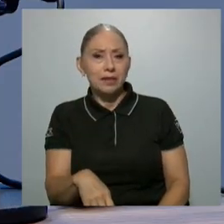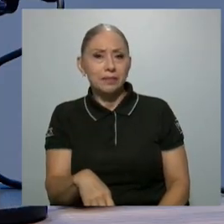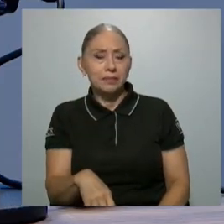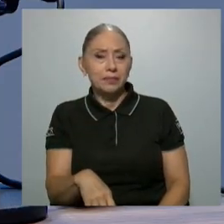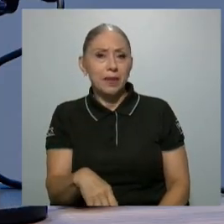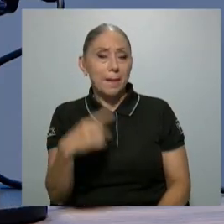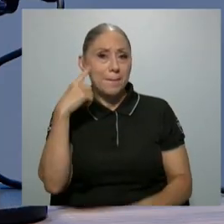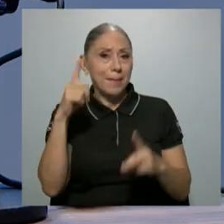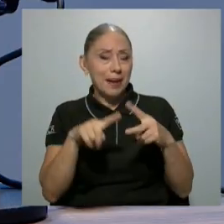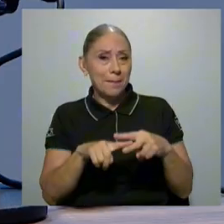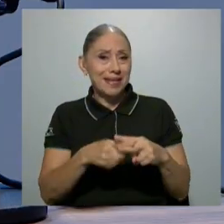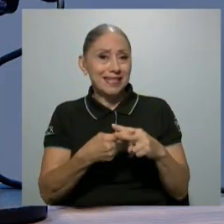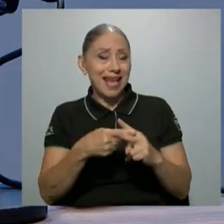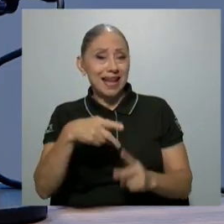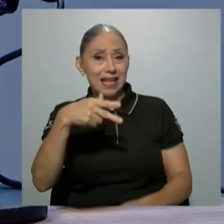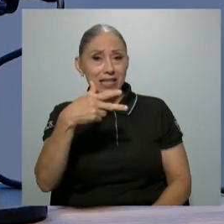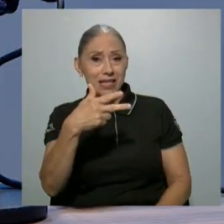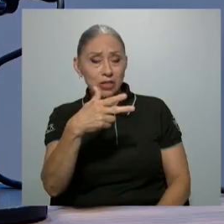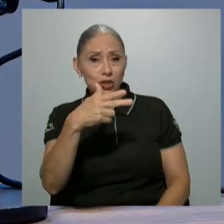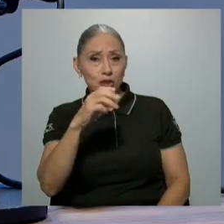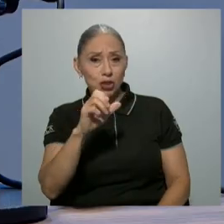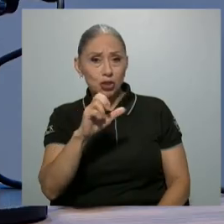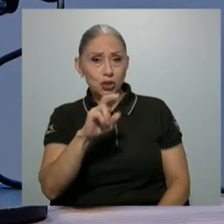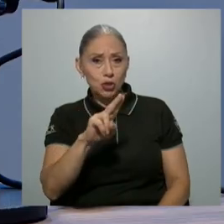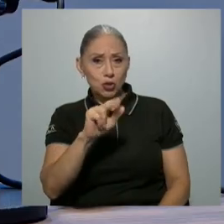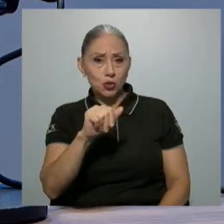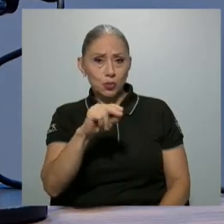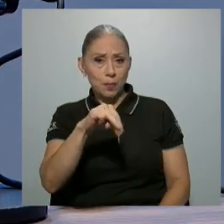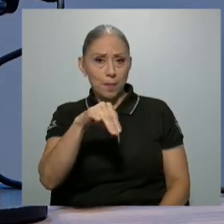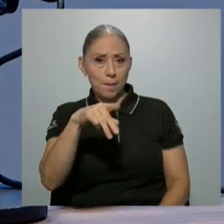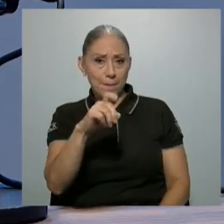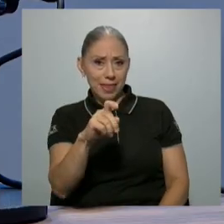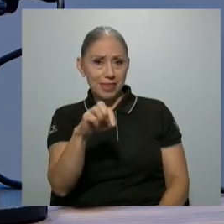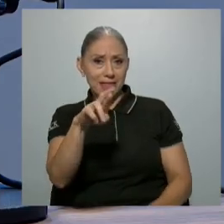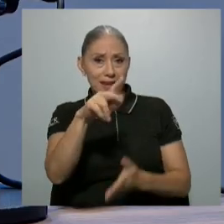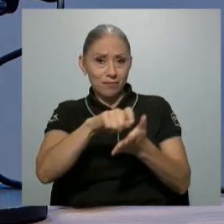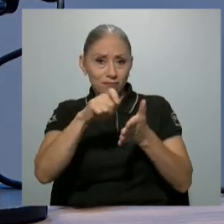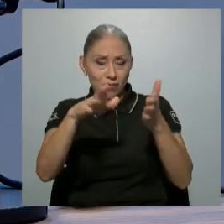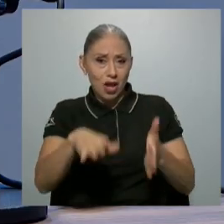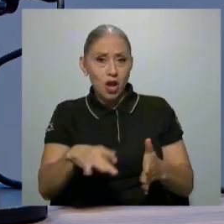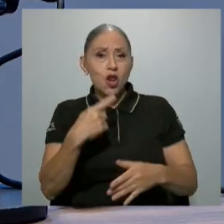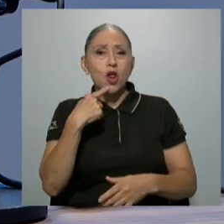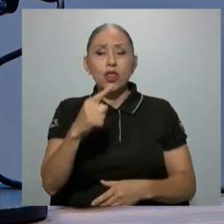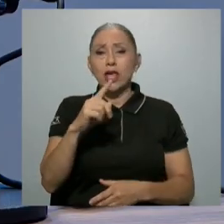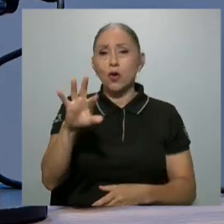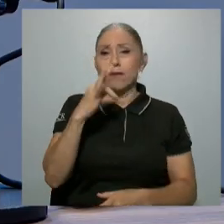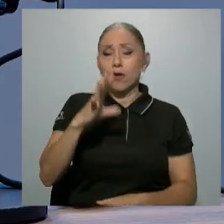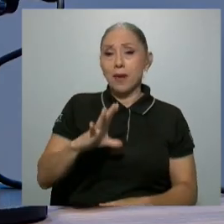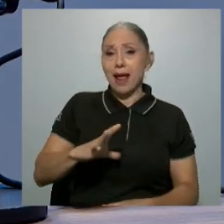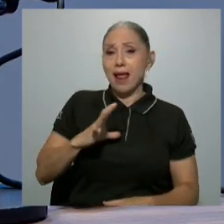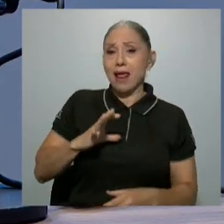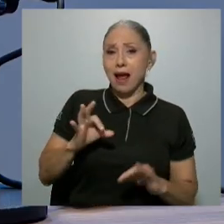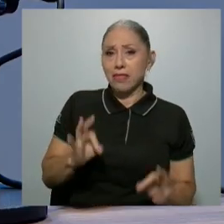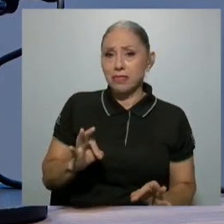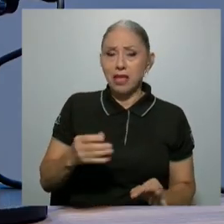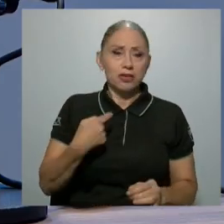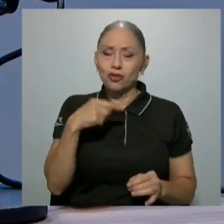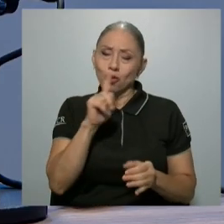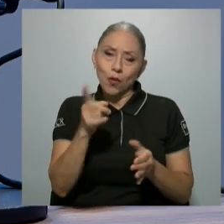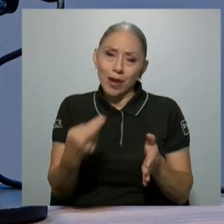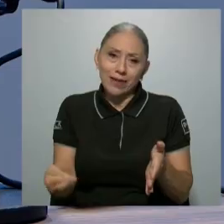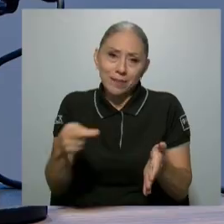para empezar, él pensaba que, lo dijo muy elegantemente y no lo voy a repetir porque ya hablé más de la